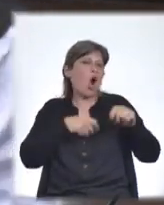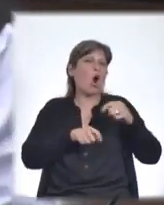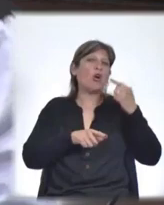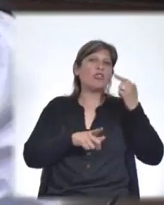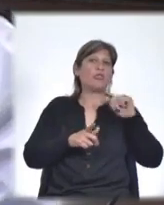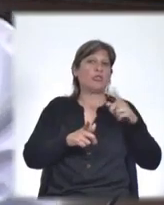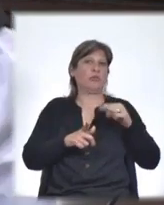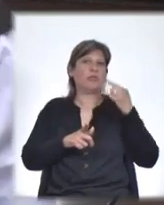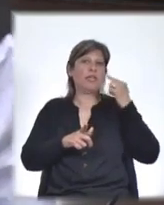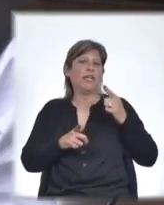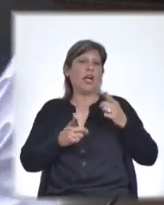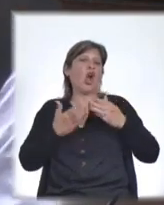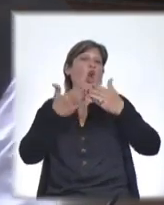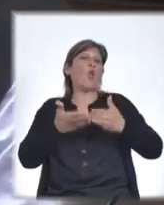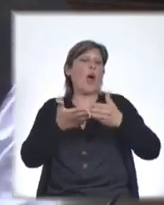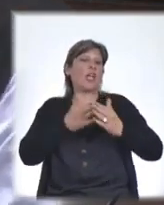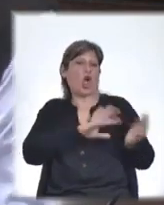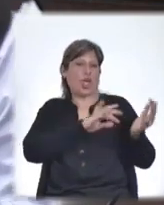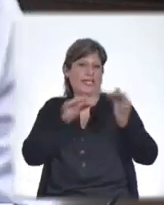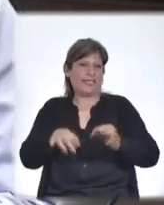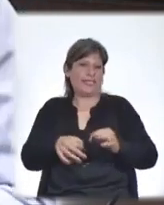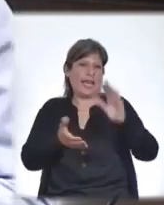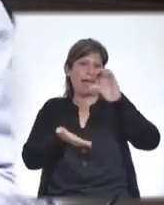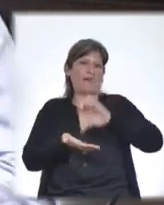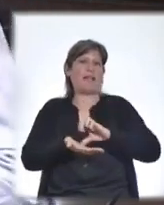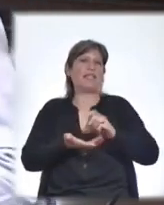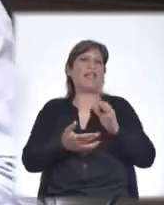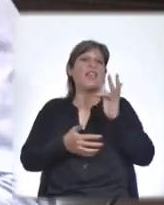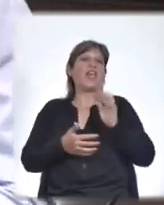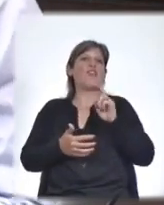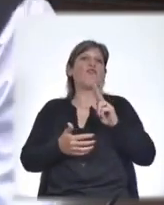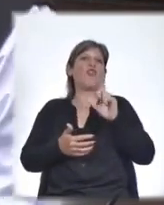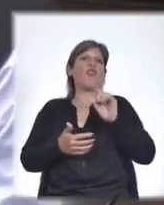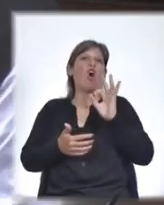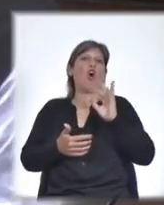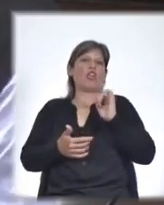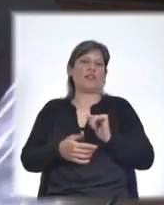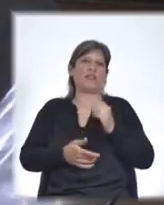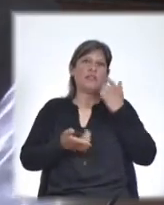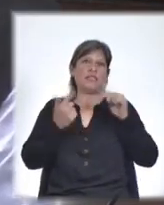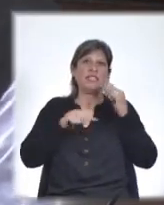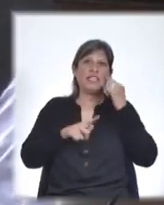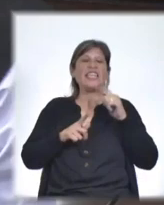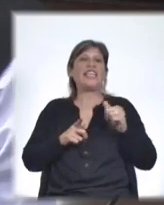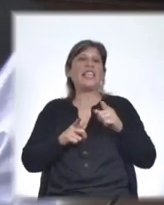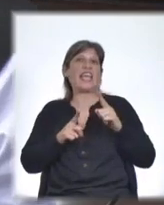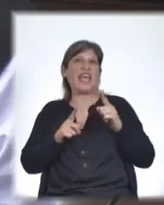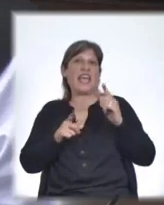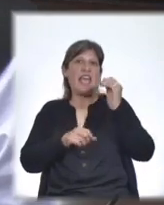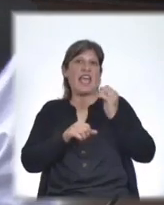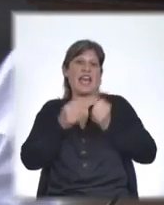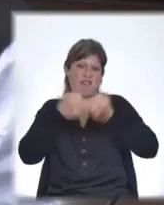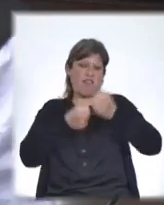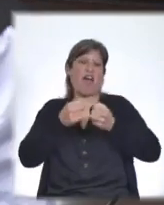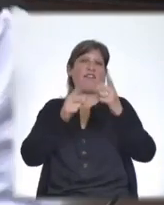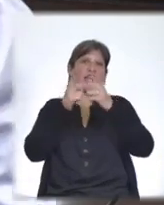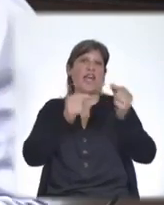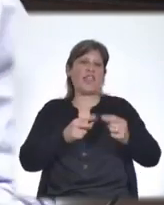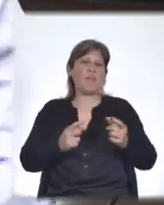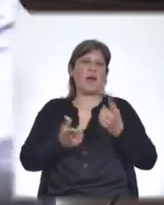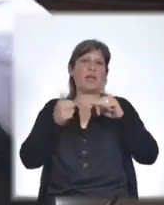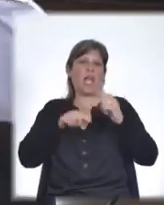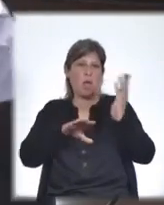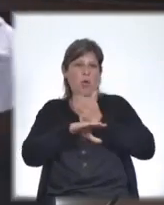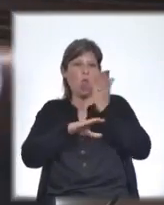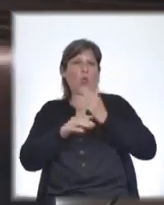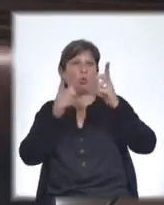de combustible a los buques que llegan al país de fuel oil. Y lo argumentó sobre la base de que las pasteras consumen casi todo el fuel oil que produce ANCAP y